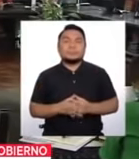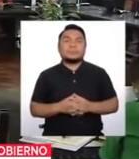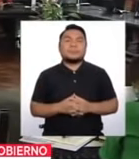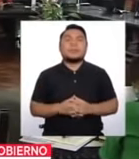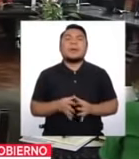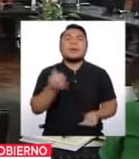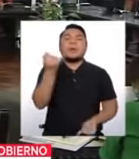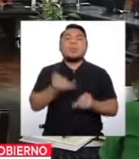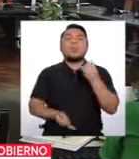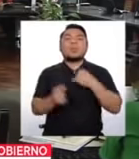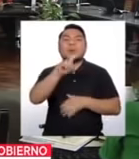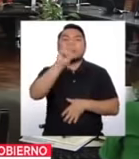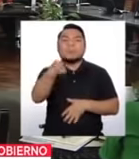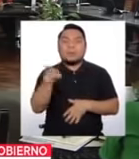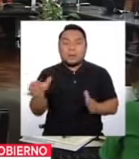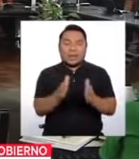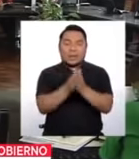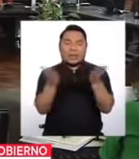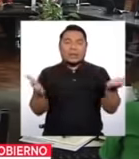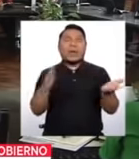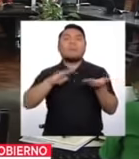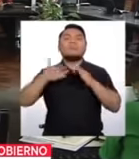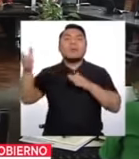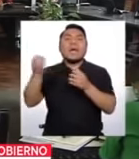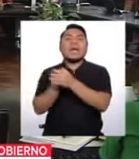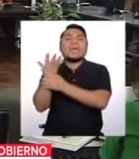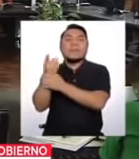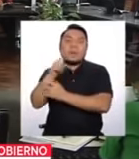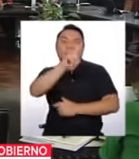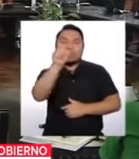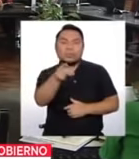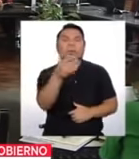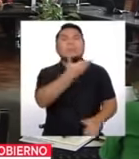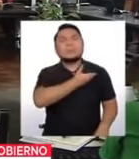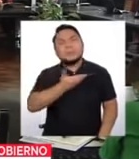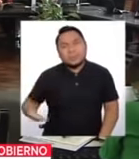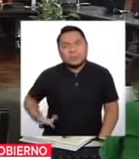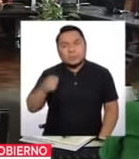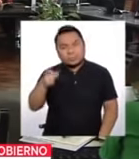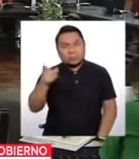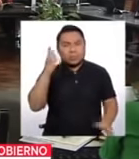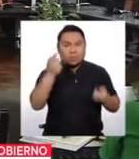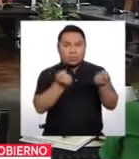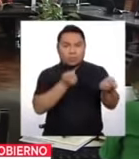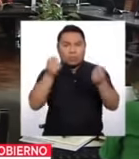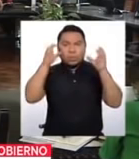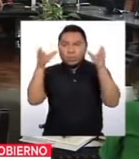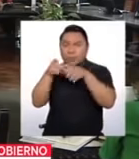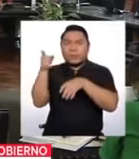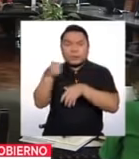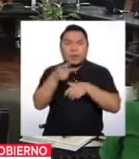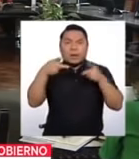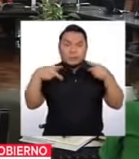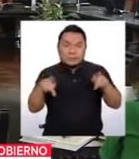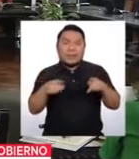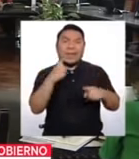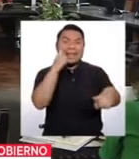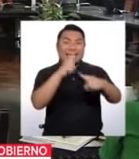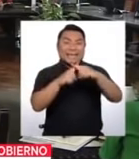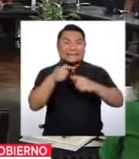Última pregunta. Diario El Pueblo de Arequipa. Señor presidente, su gobierno y el Congreso han permitido que exaportantes